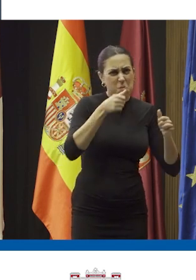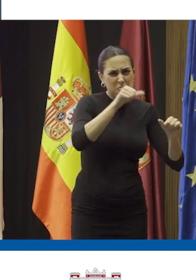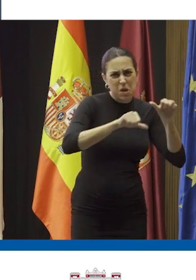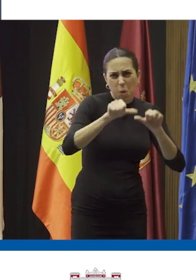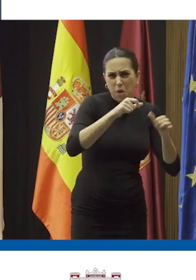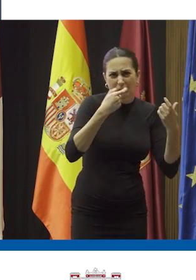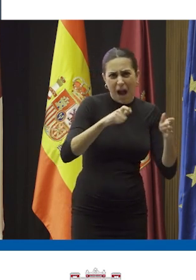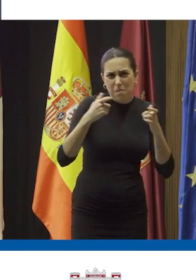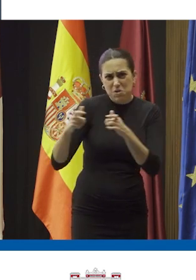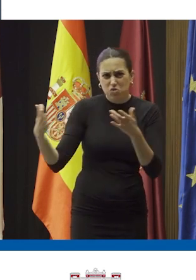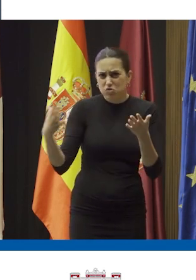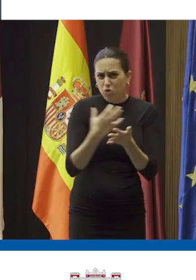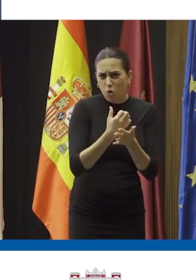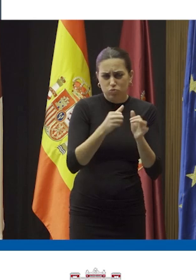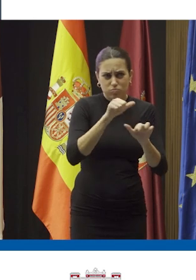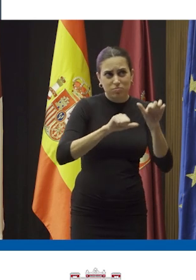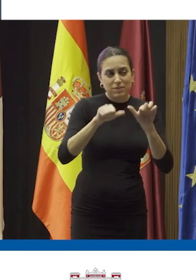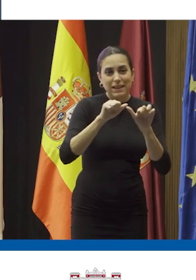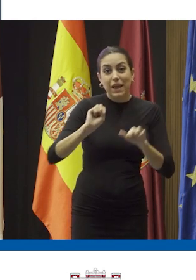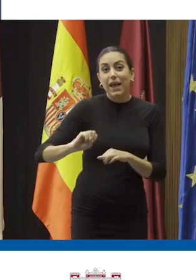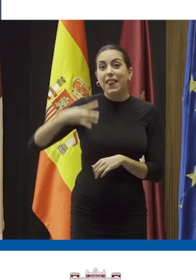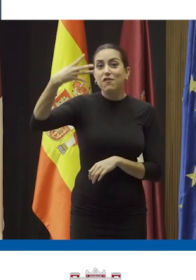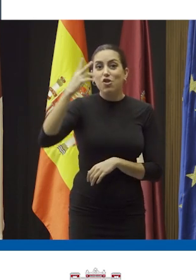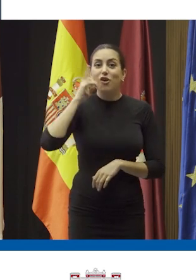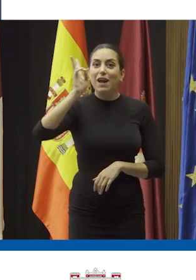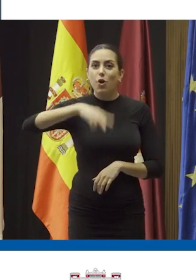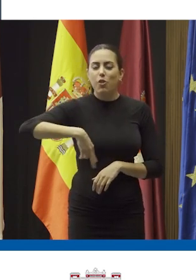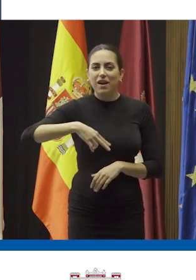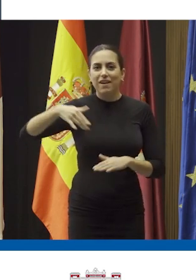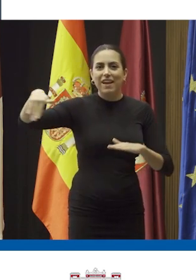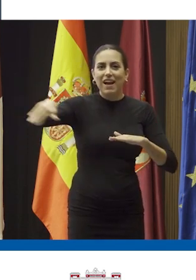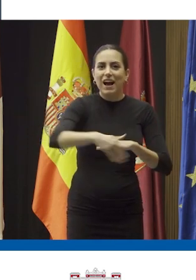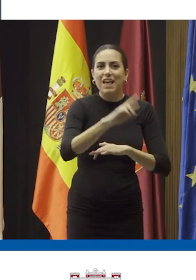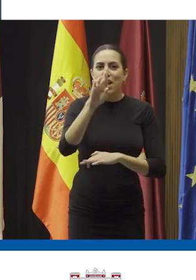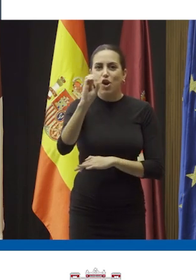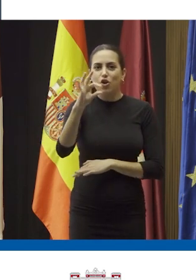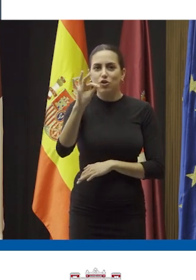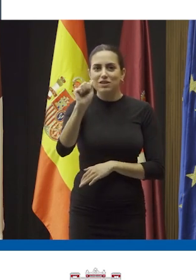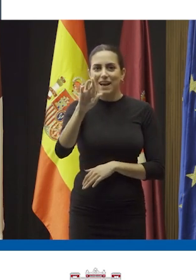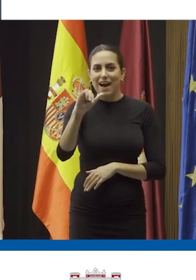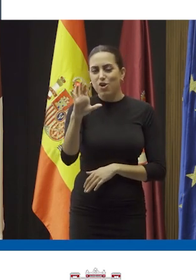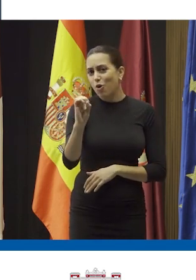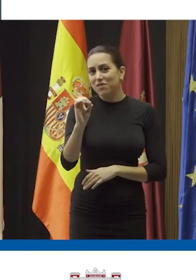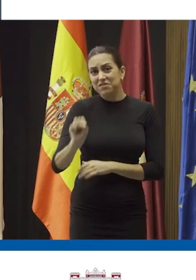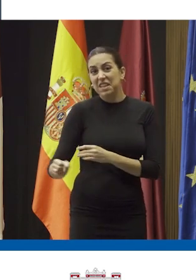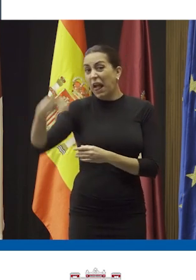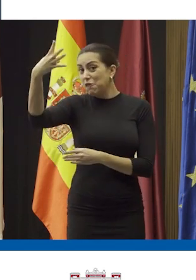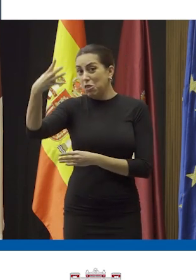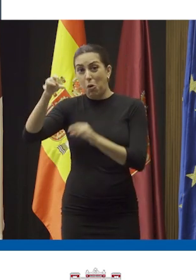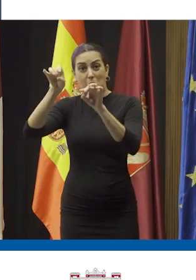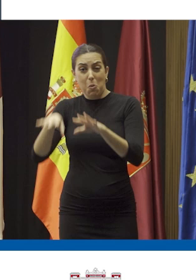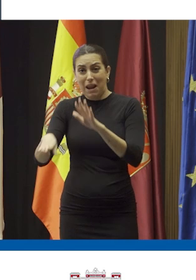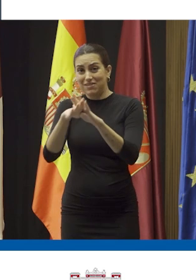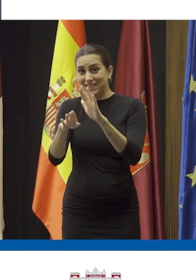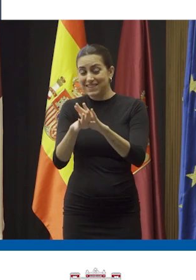si reconocen el edificio del Señor del Rosario, es prácticamente igual que hoy. Igual, claro.